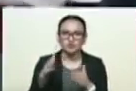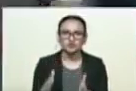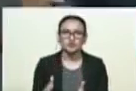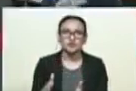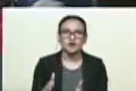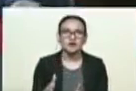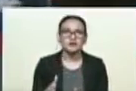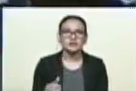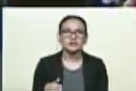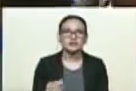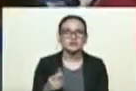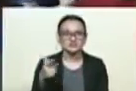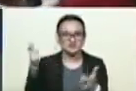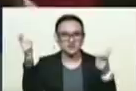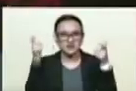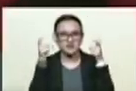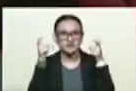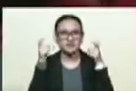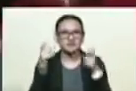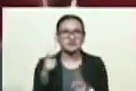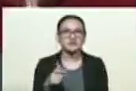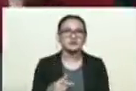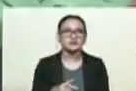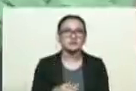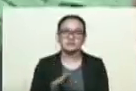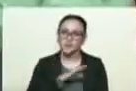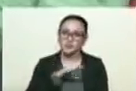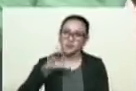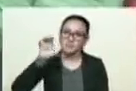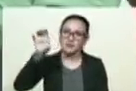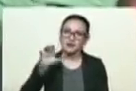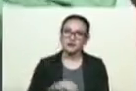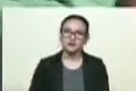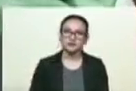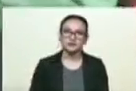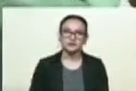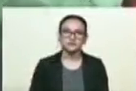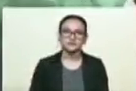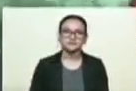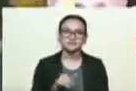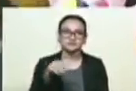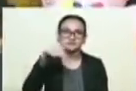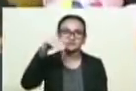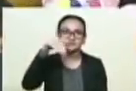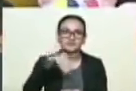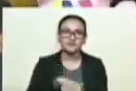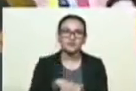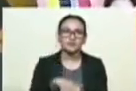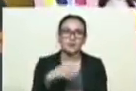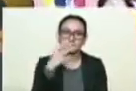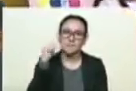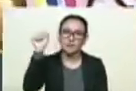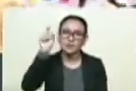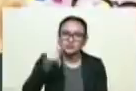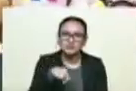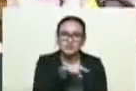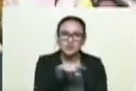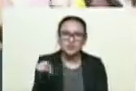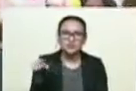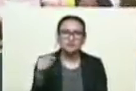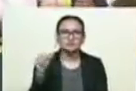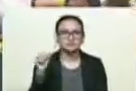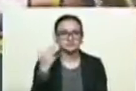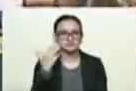el candidato chavista, el candidato de la patria. ¡Ustedes van a votar por Nicolás Maduro!